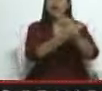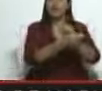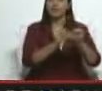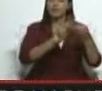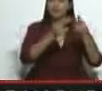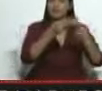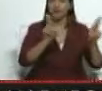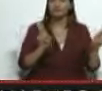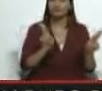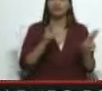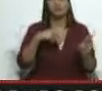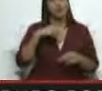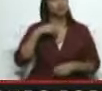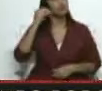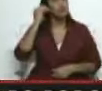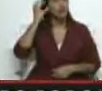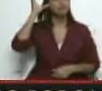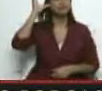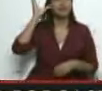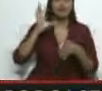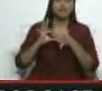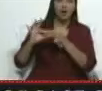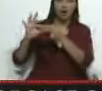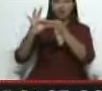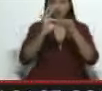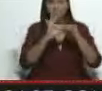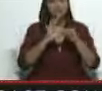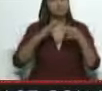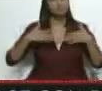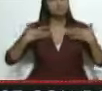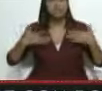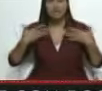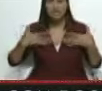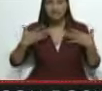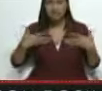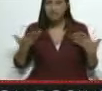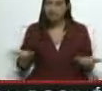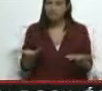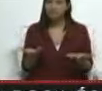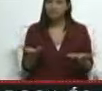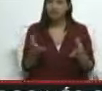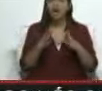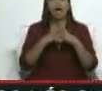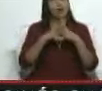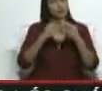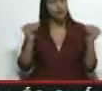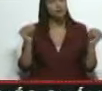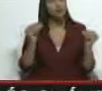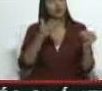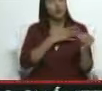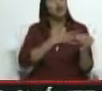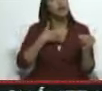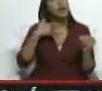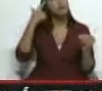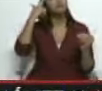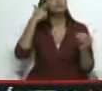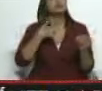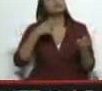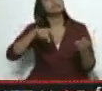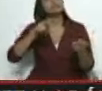la capacidad de unir en armonía a todos aquellos los que deseamos un cambio un